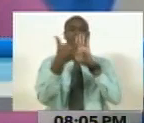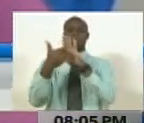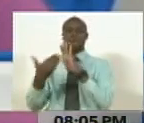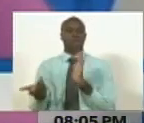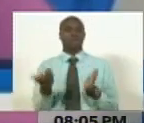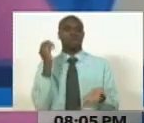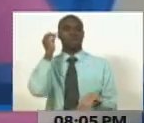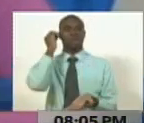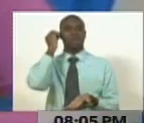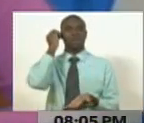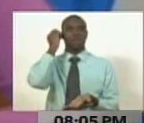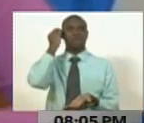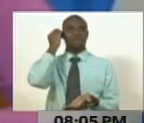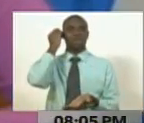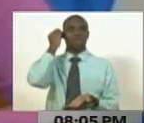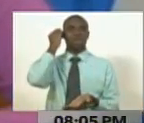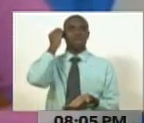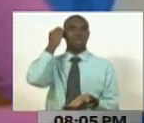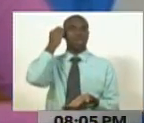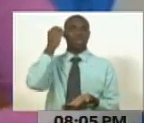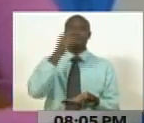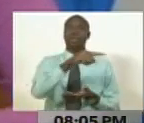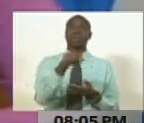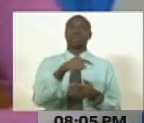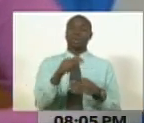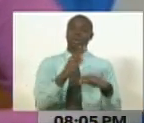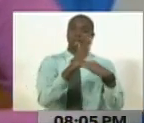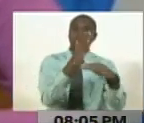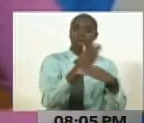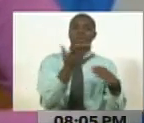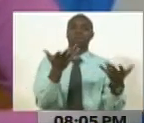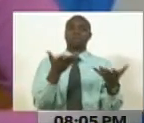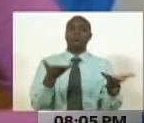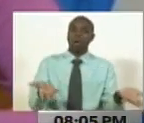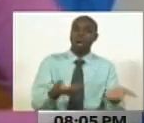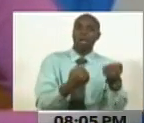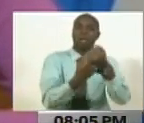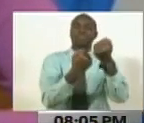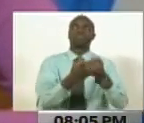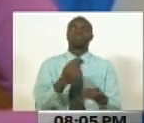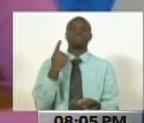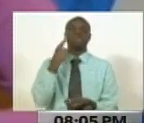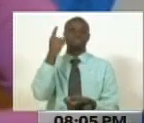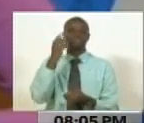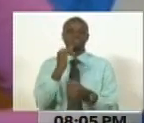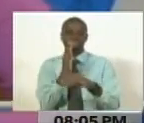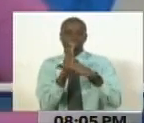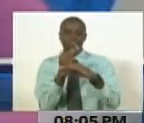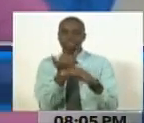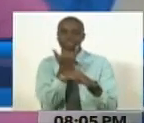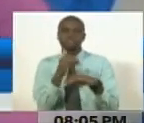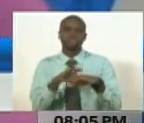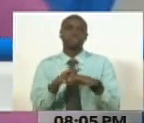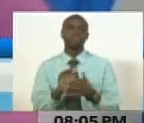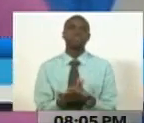necesitan esta mayor cooperación, acompañamiento, no